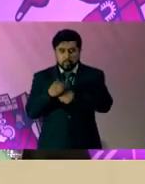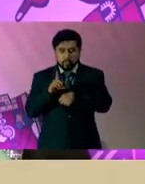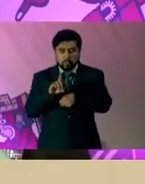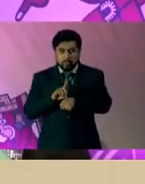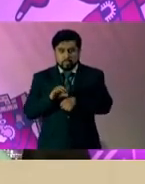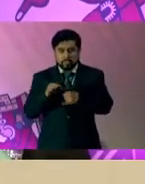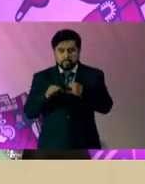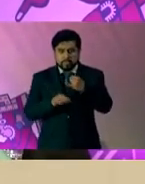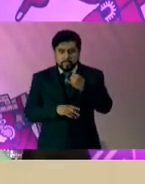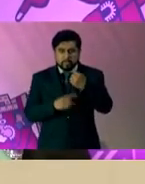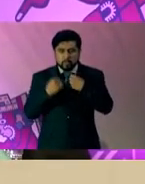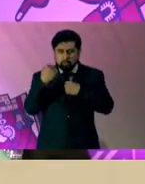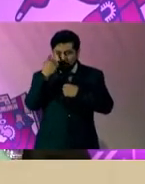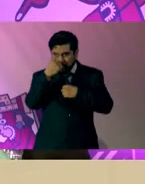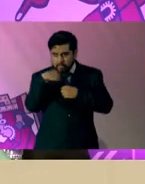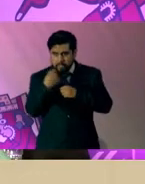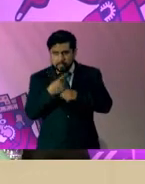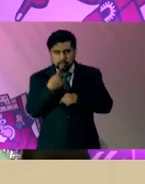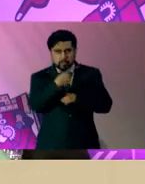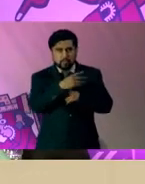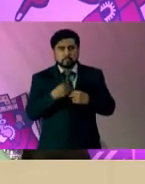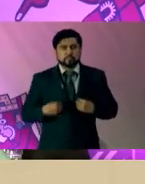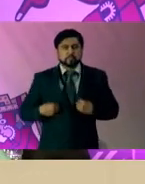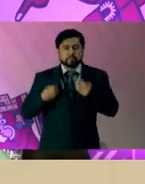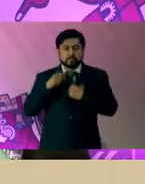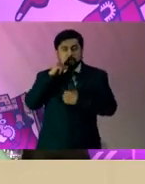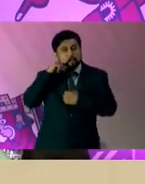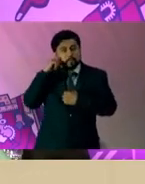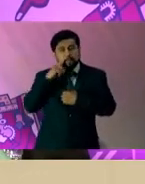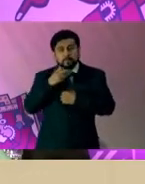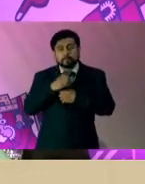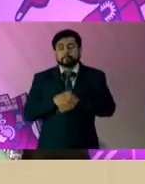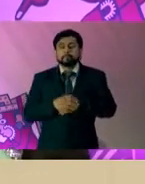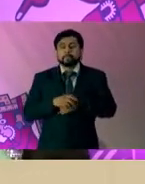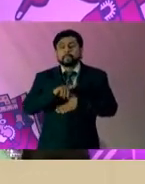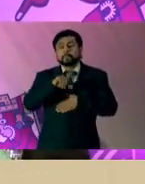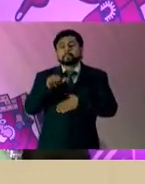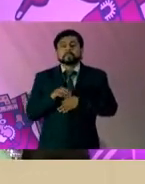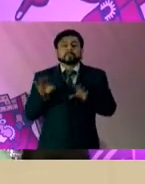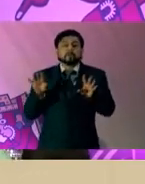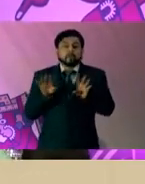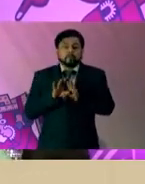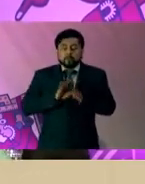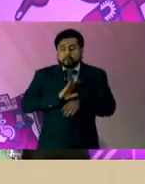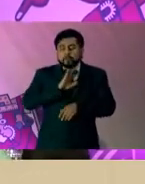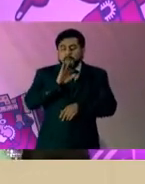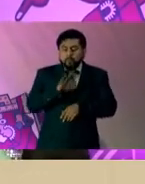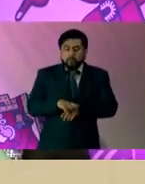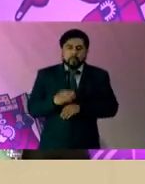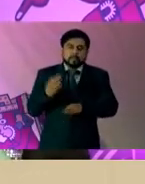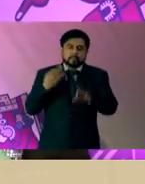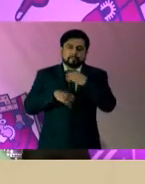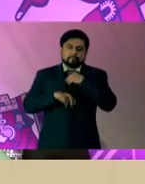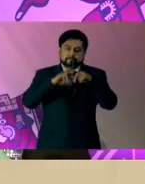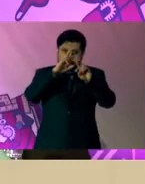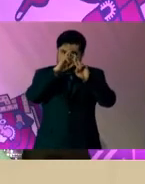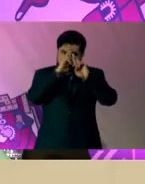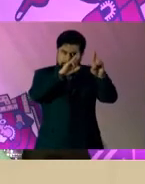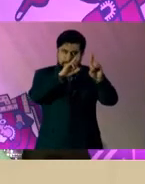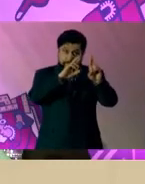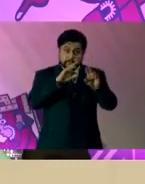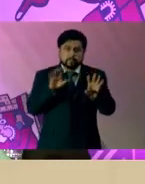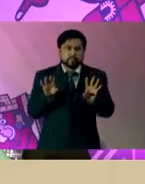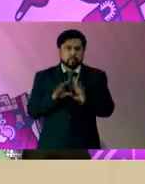días de zapata y como queda zapata en el imaginario popular y esto lo logran 32